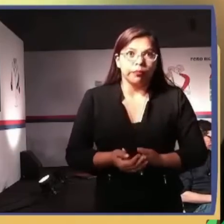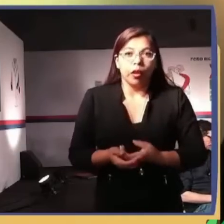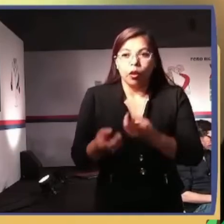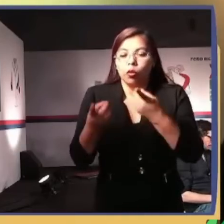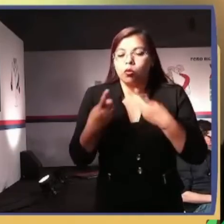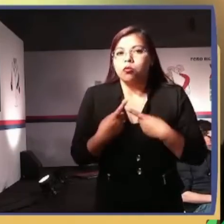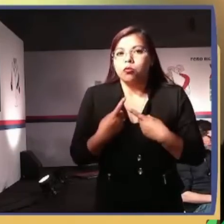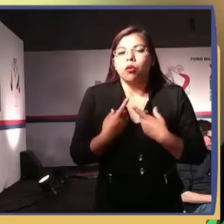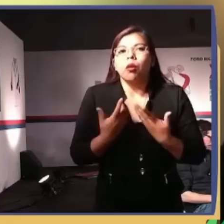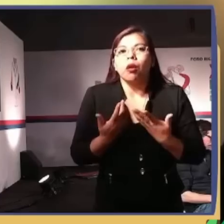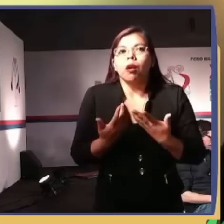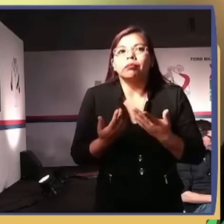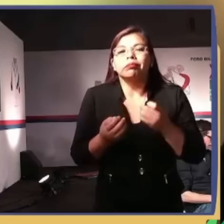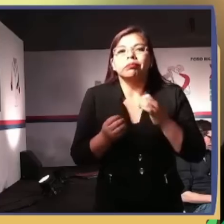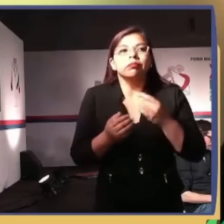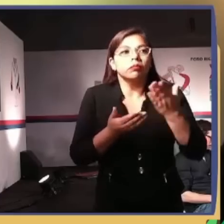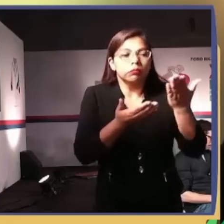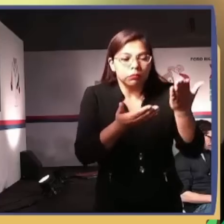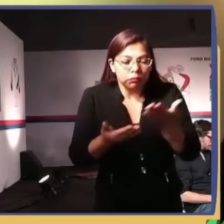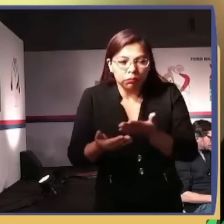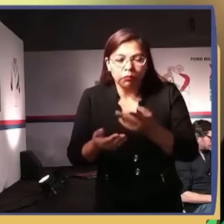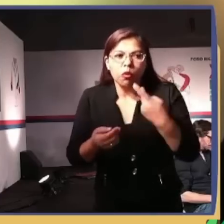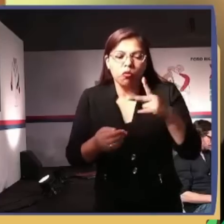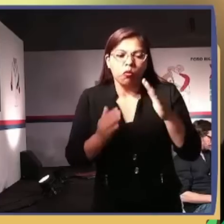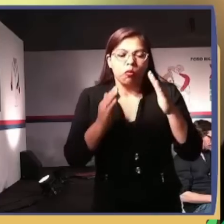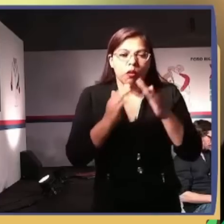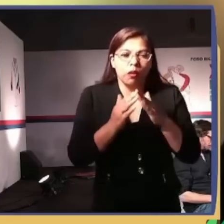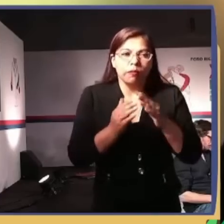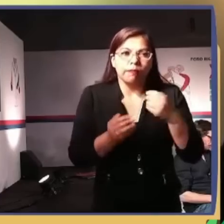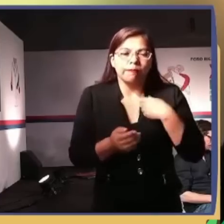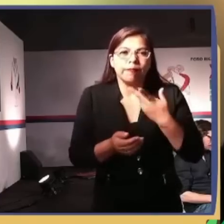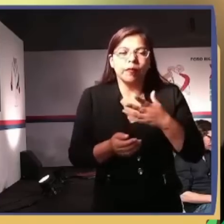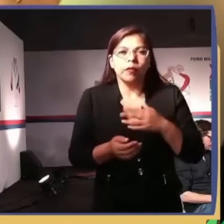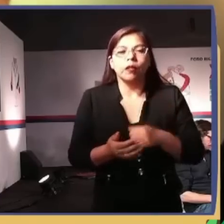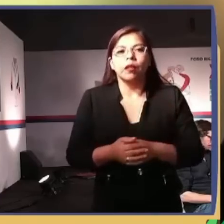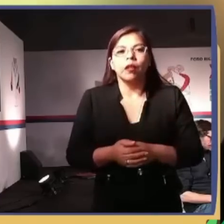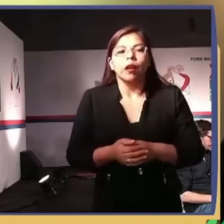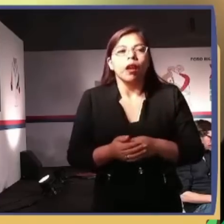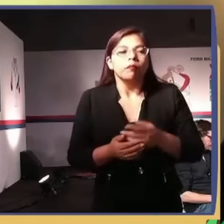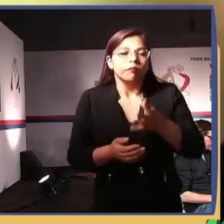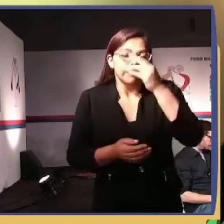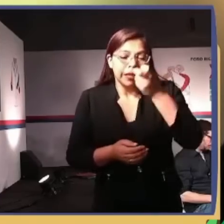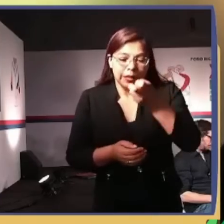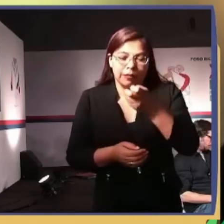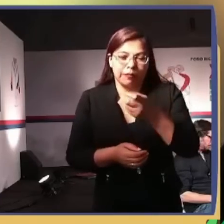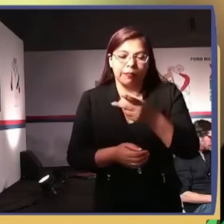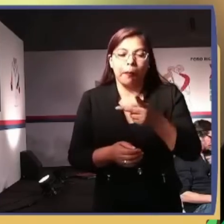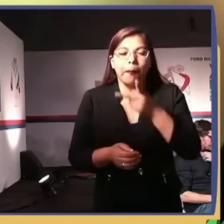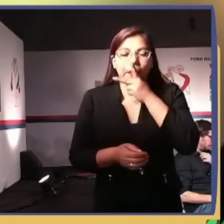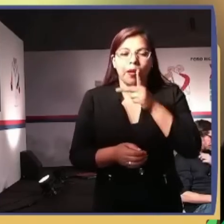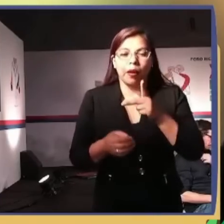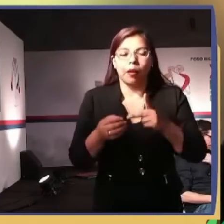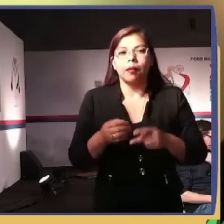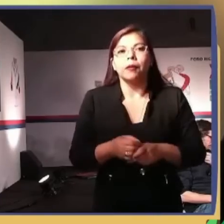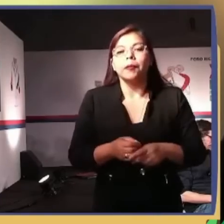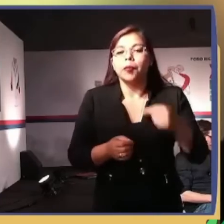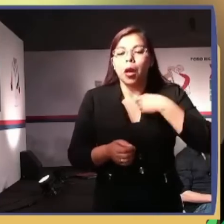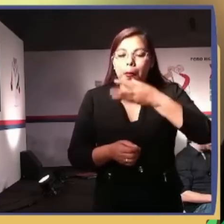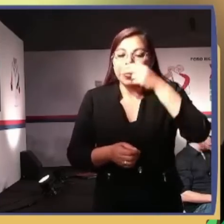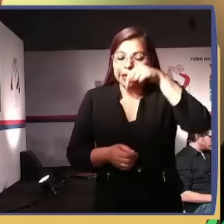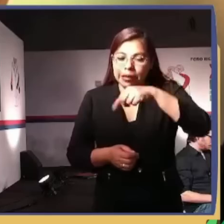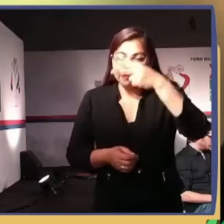hospitalidad, esta es su casa de usted. Aprendí esa frase de una vez y para siempre y la aprendí aquí en México. No es que México